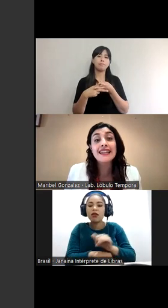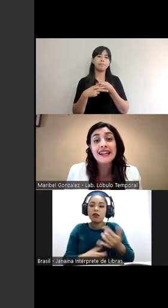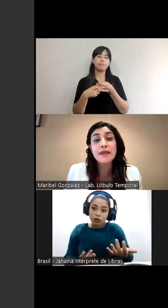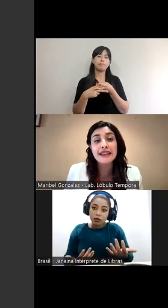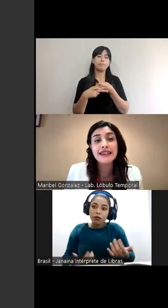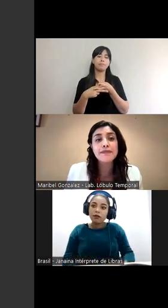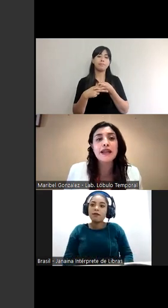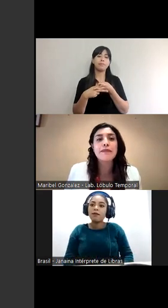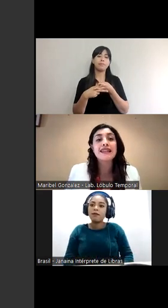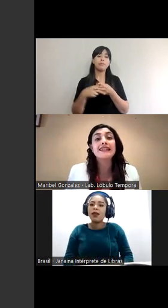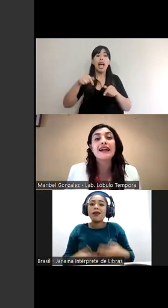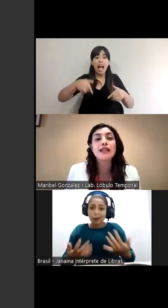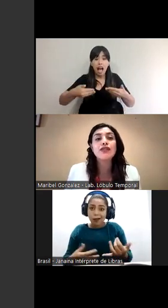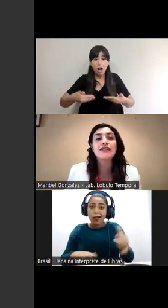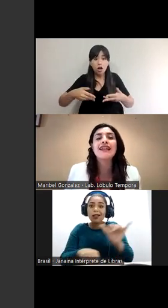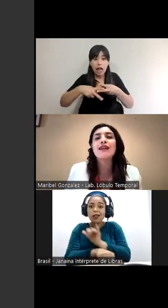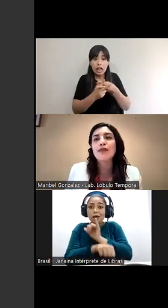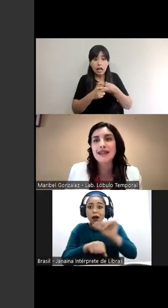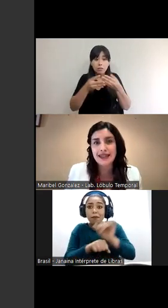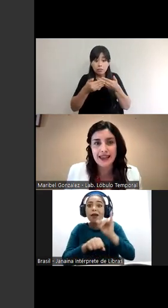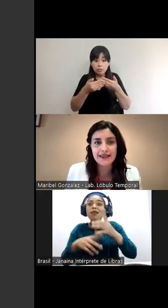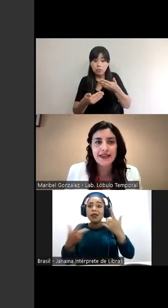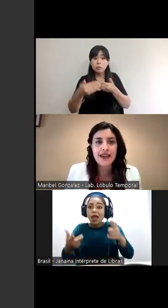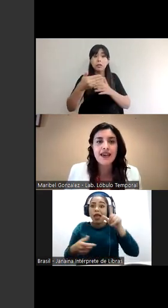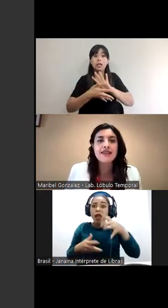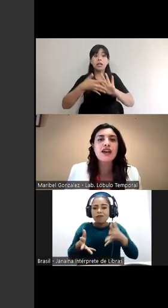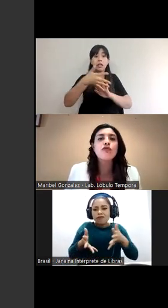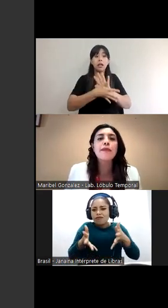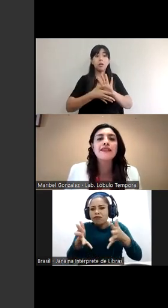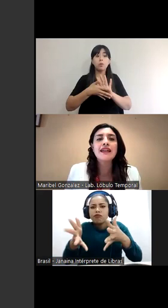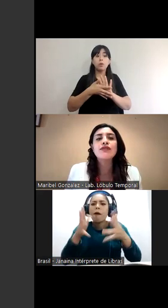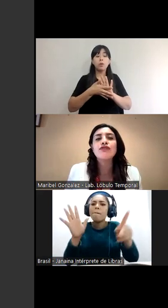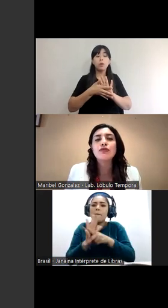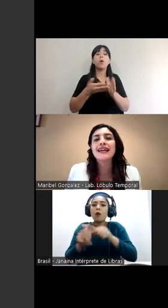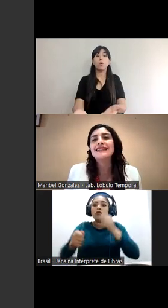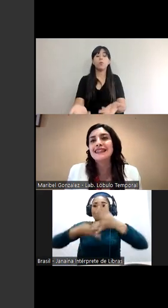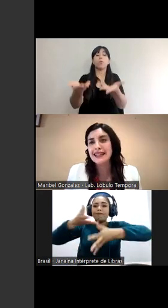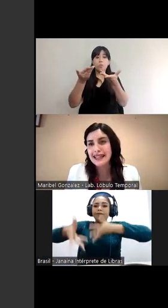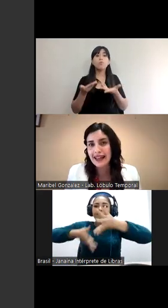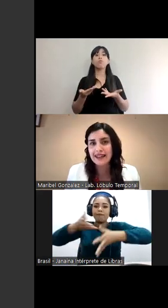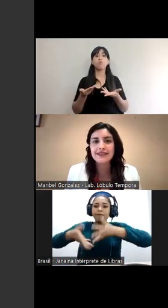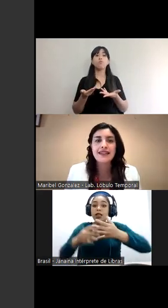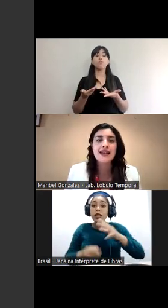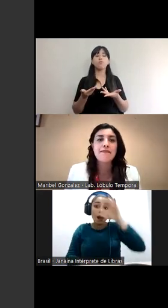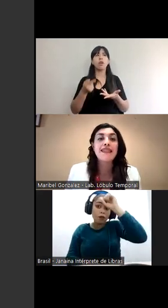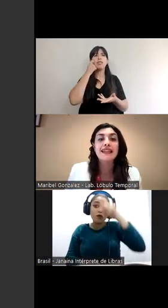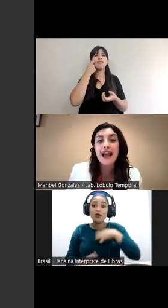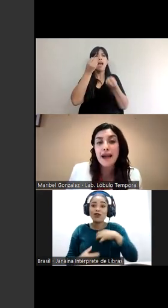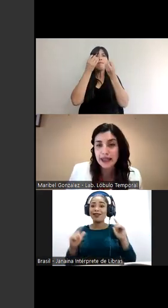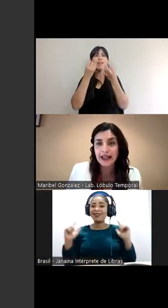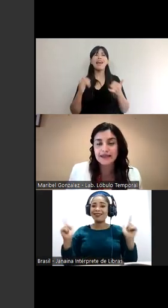nos dan las herramientas para empezar este camino de la lengua de señas. Y es como aprender de una forma entretenida,